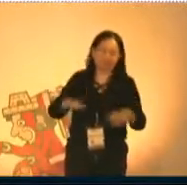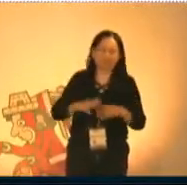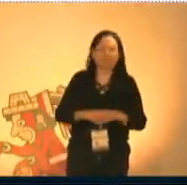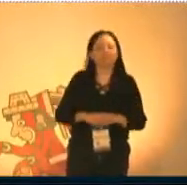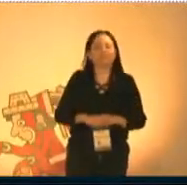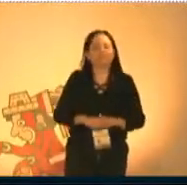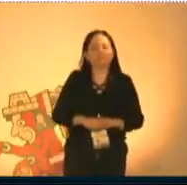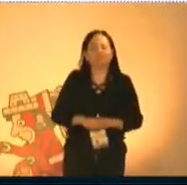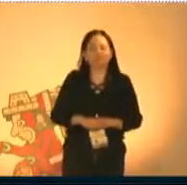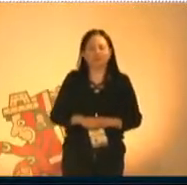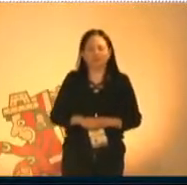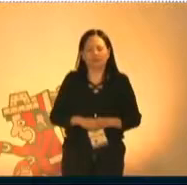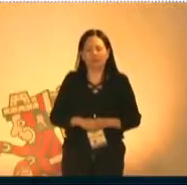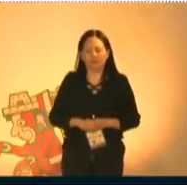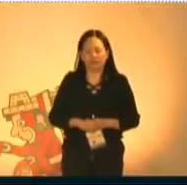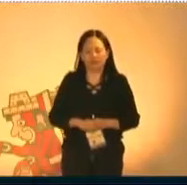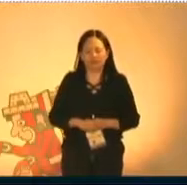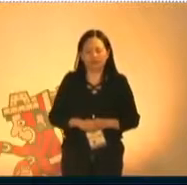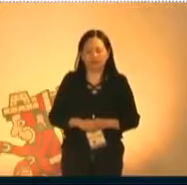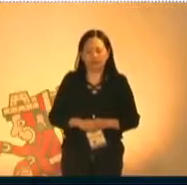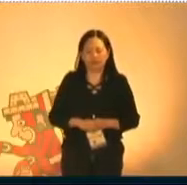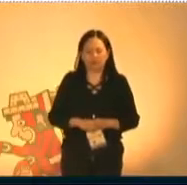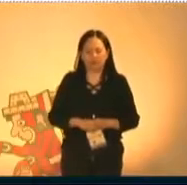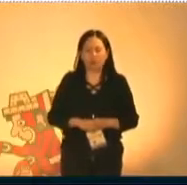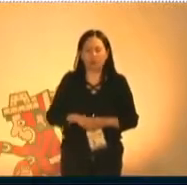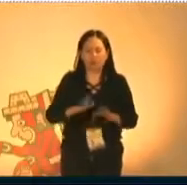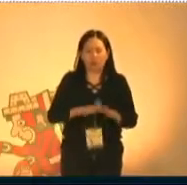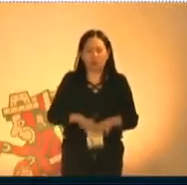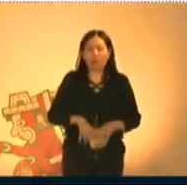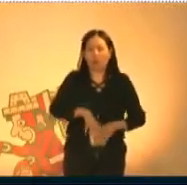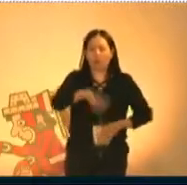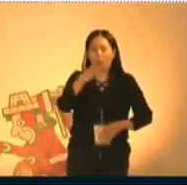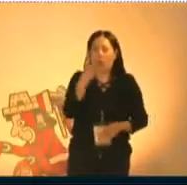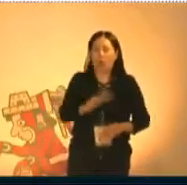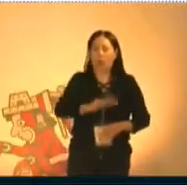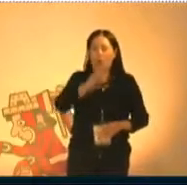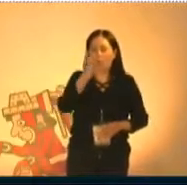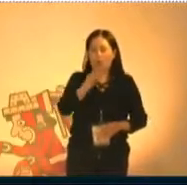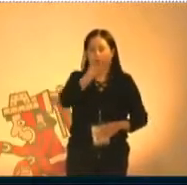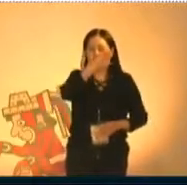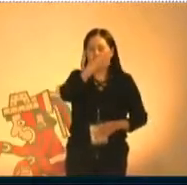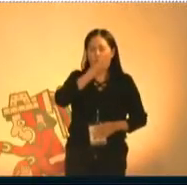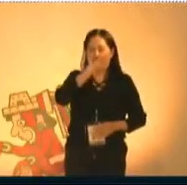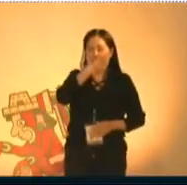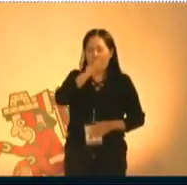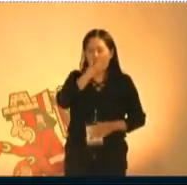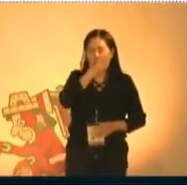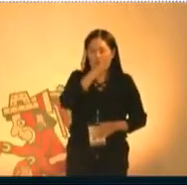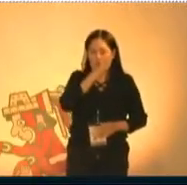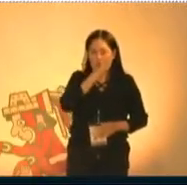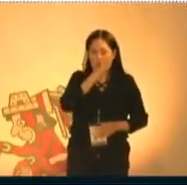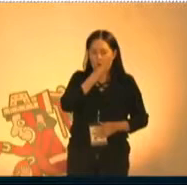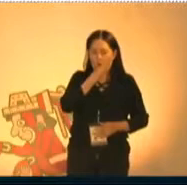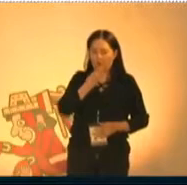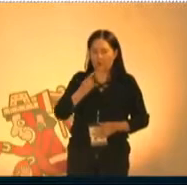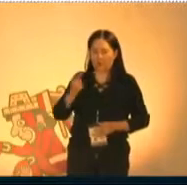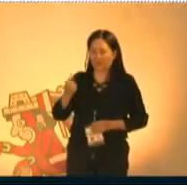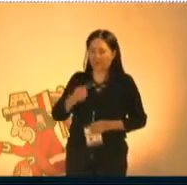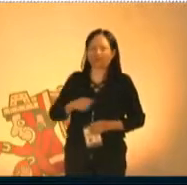describo de la siguiente manera cuatro sicarios sin puntería dispararon cuatro veces